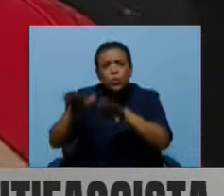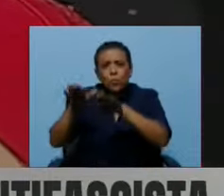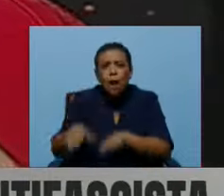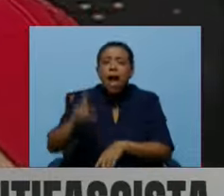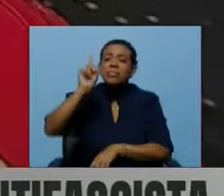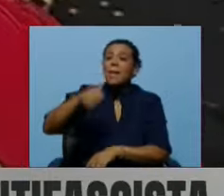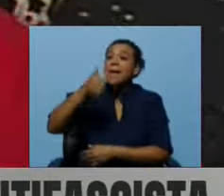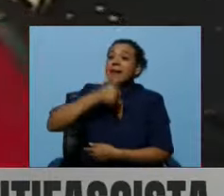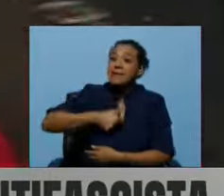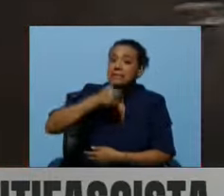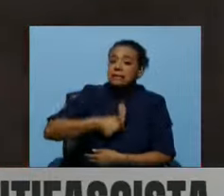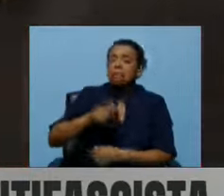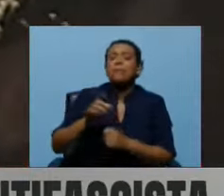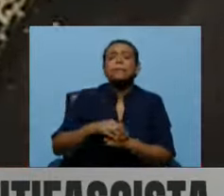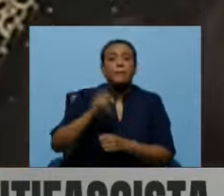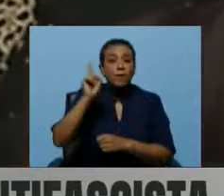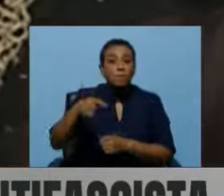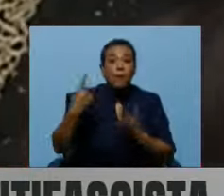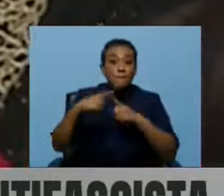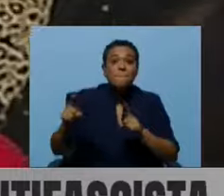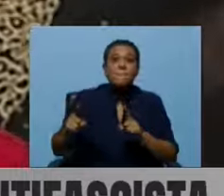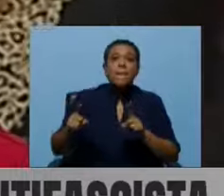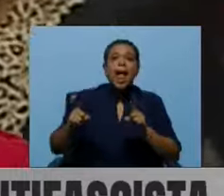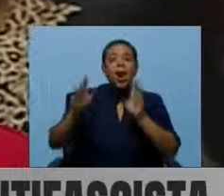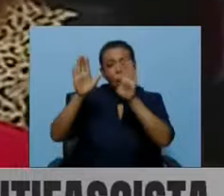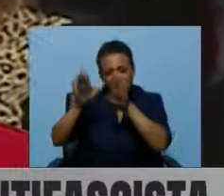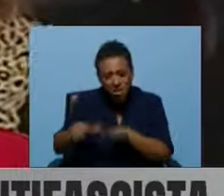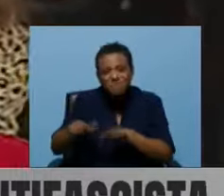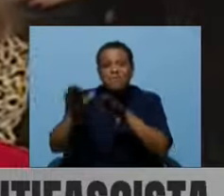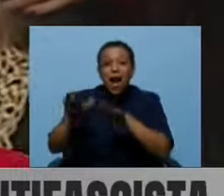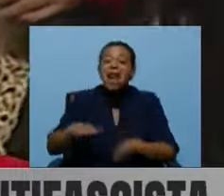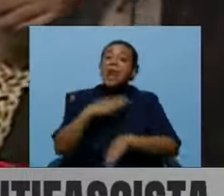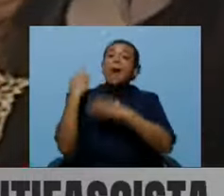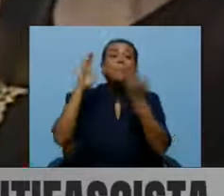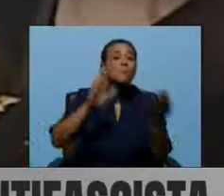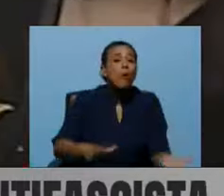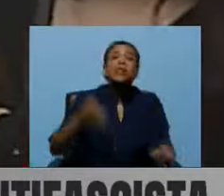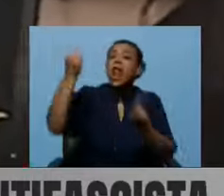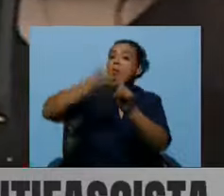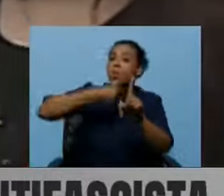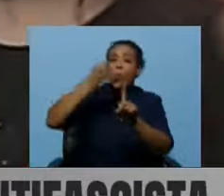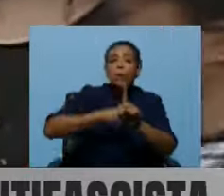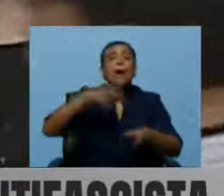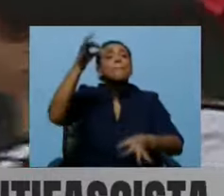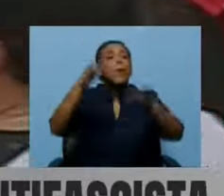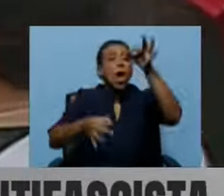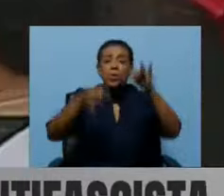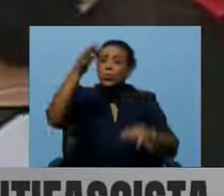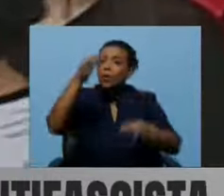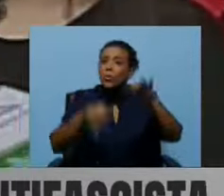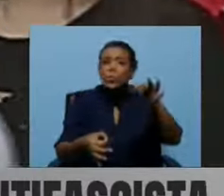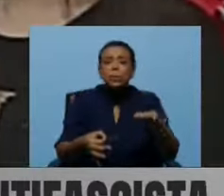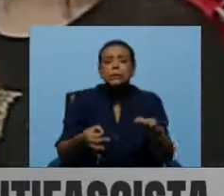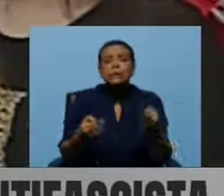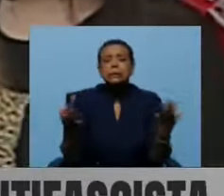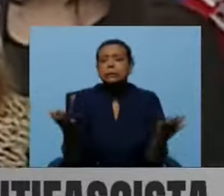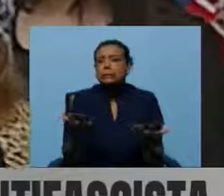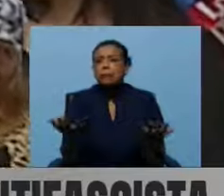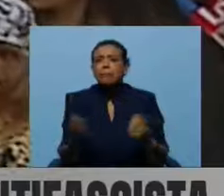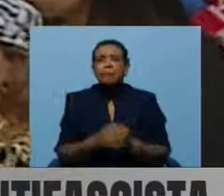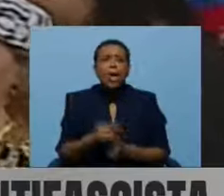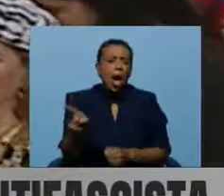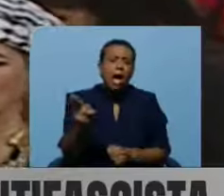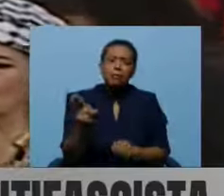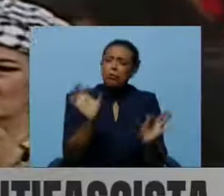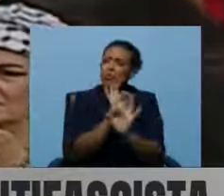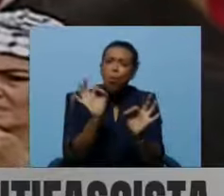la resistencia. Pero en el Islam, la muerte en la lucha por la justicia es